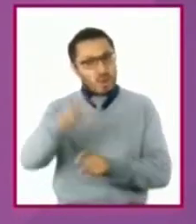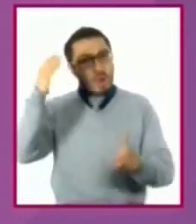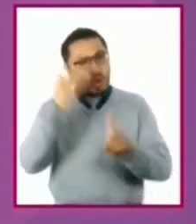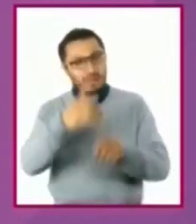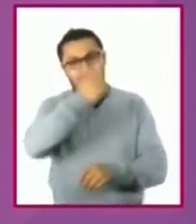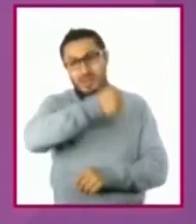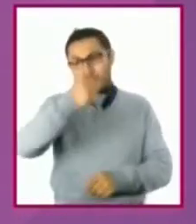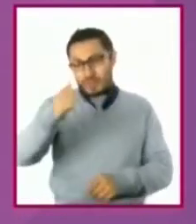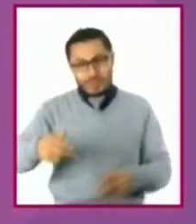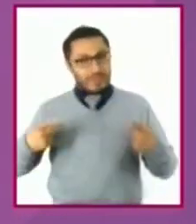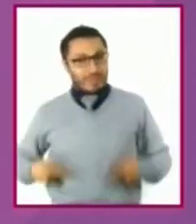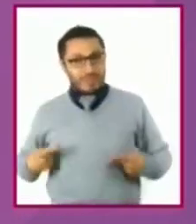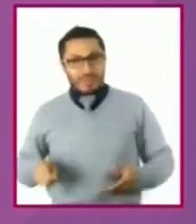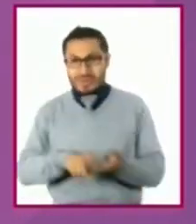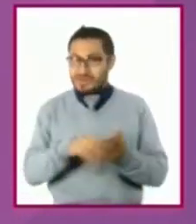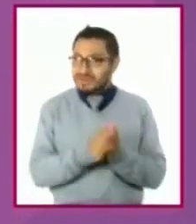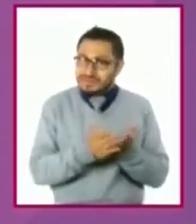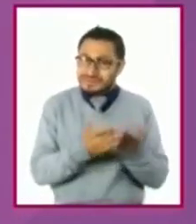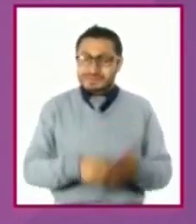cada uno de los personajes?